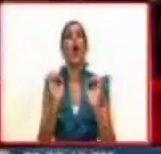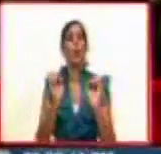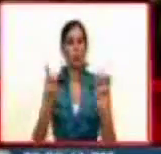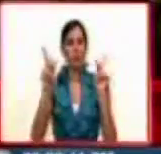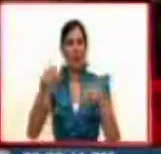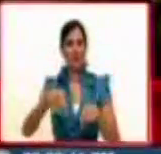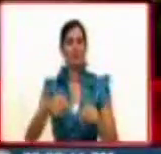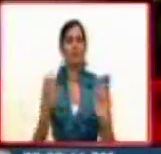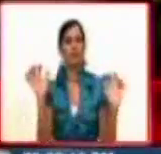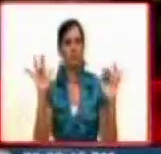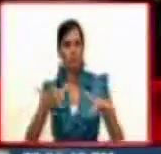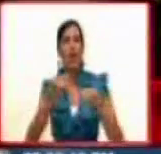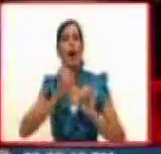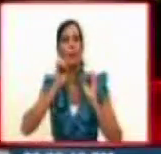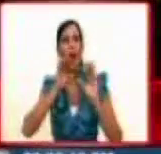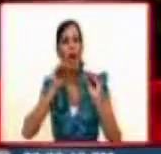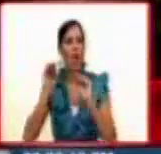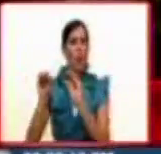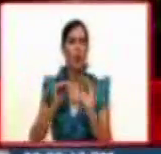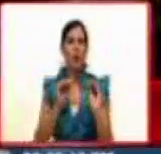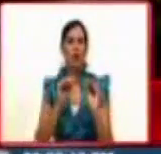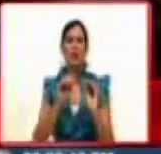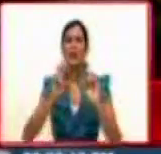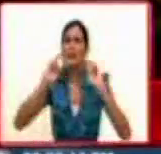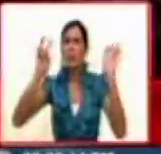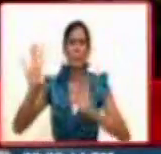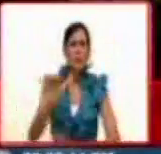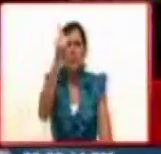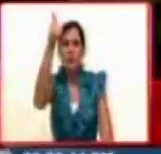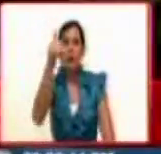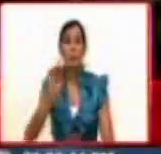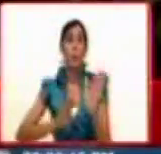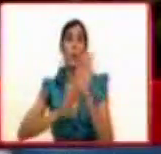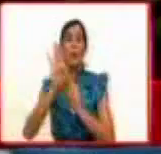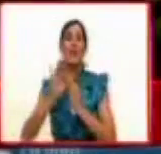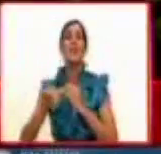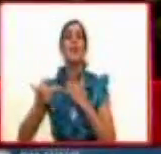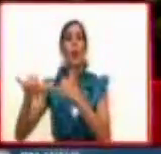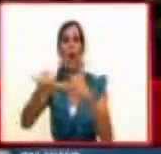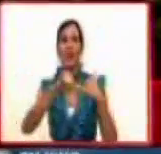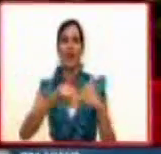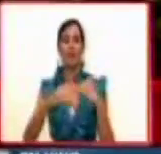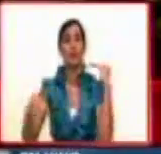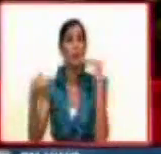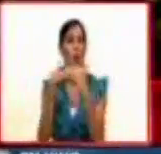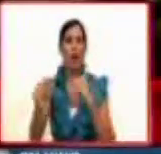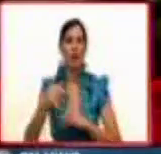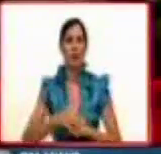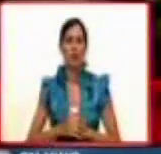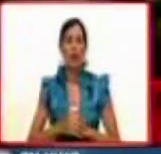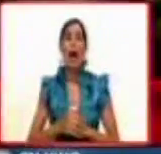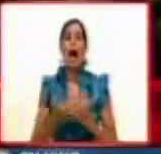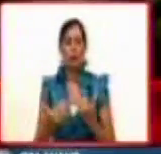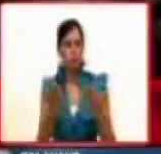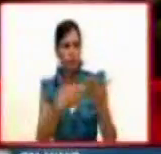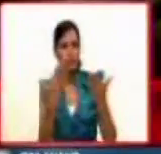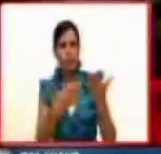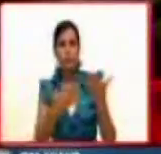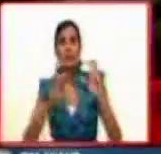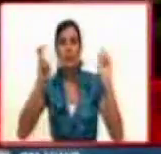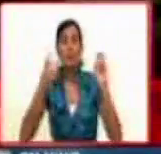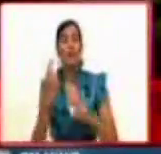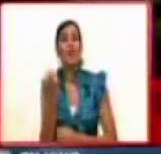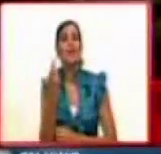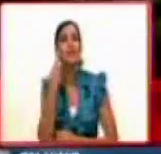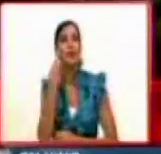cooperación. Centrada en el gran tema de la prosperidad con equidad, nos permite revisar algunos de los principales asuntos